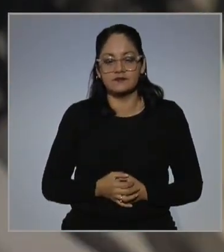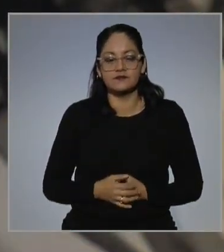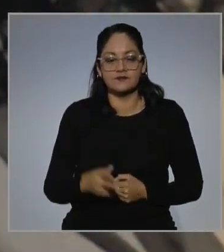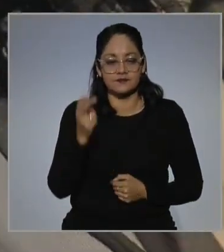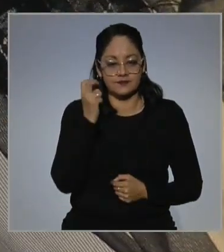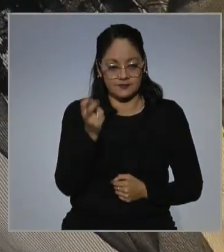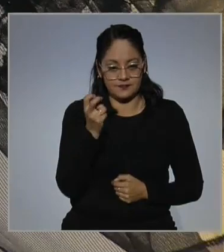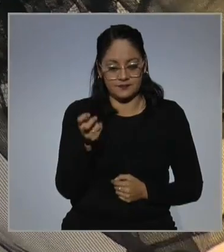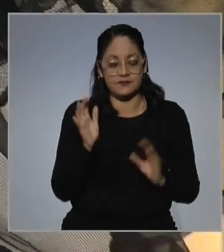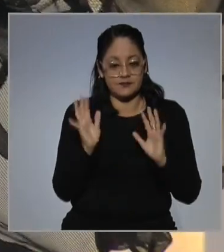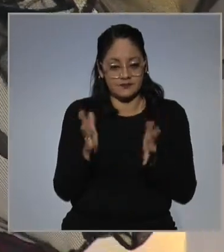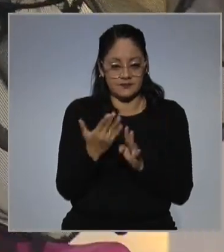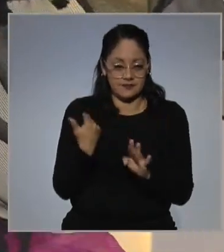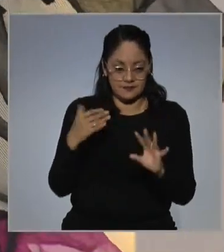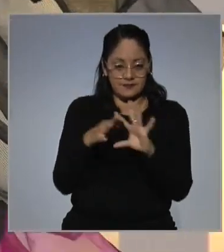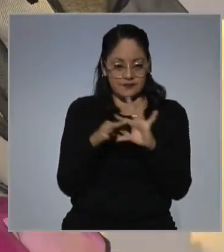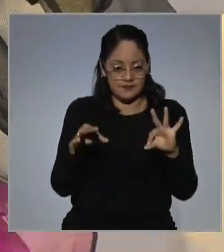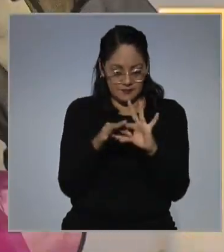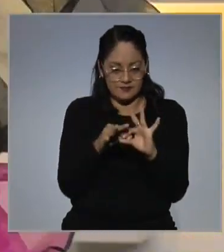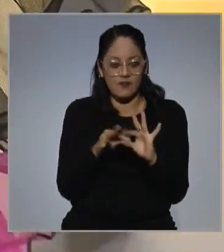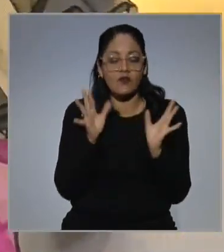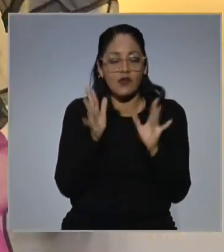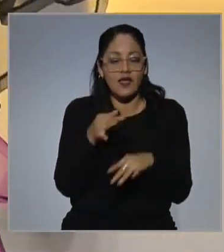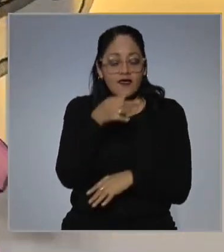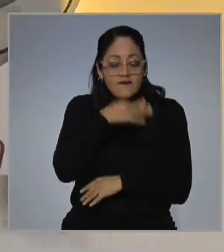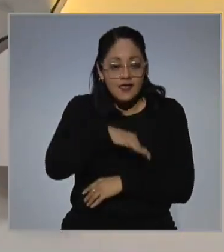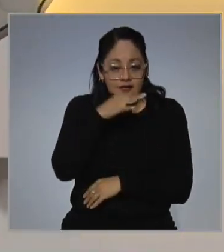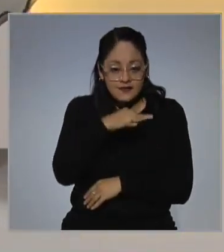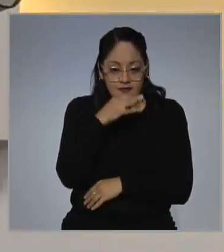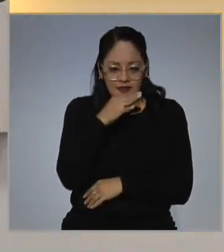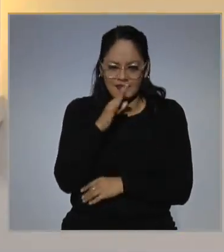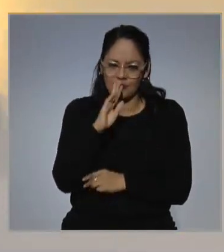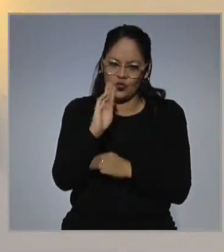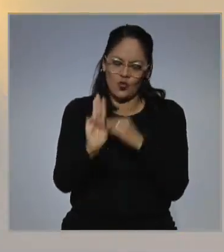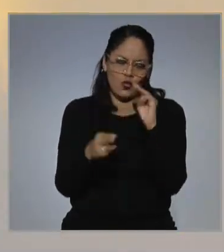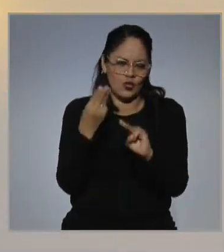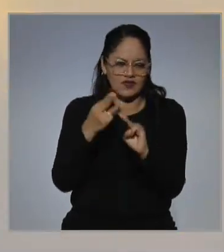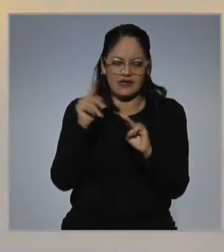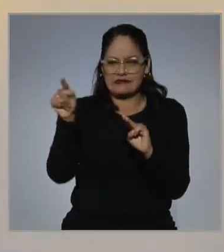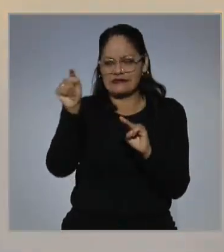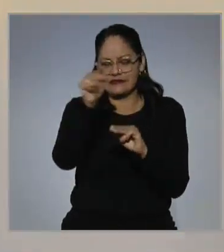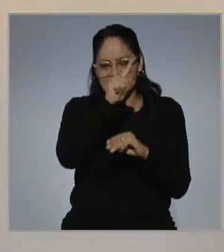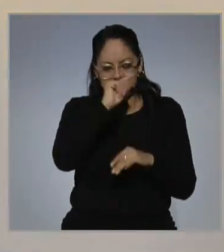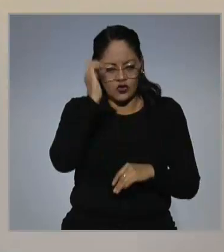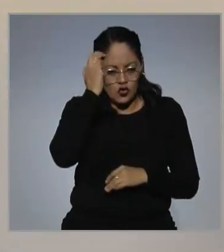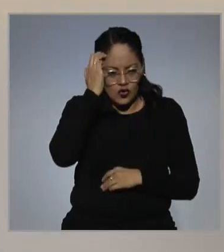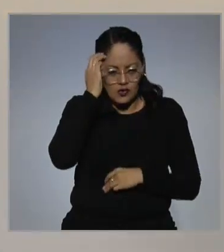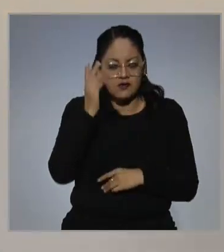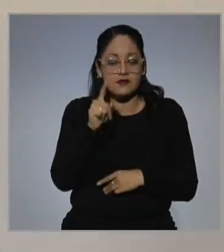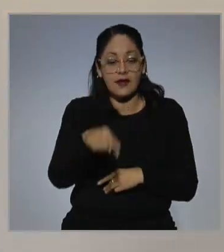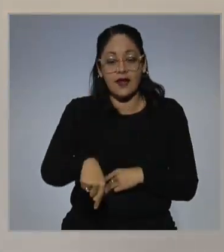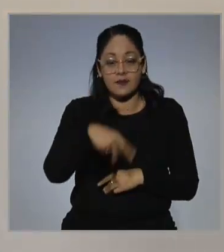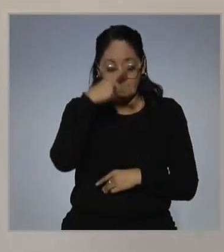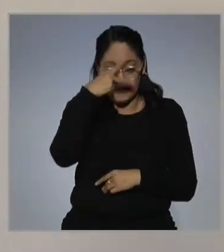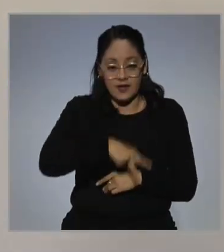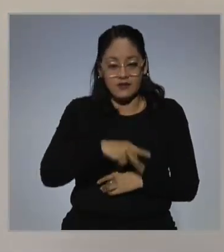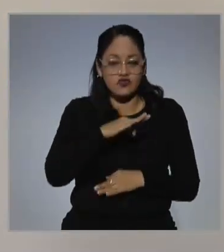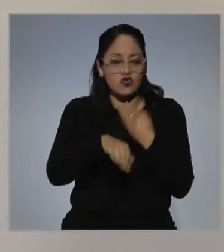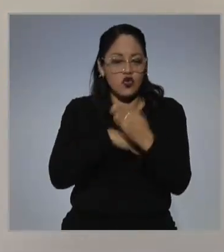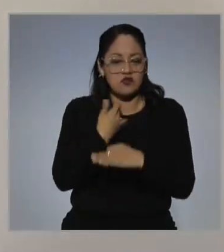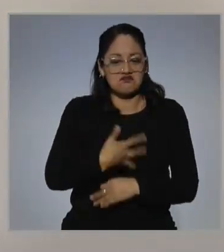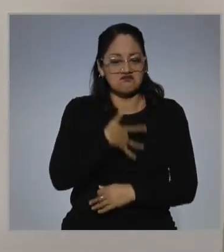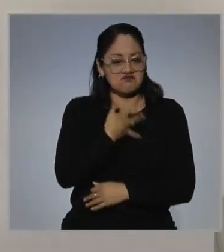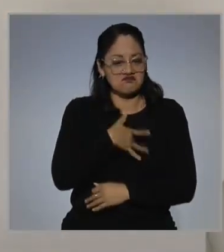Así es, ya lo decíamos, y además es una festividad que le ha dado la vuelta al mundo, de la que nosotros aquí en México nos